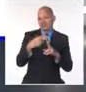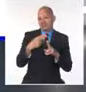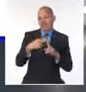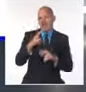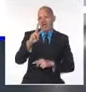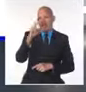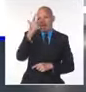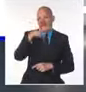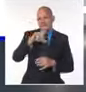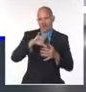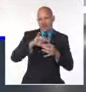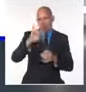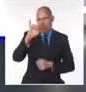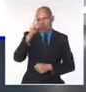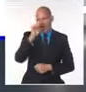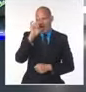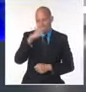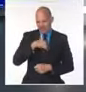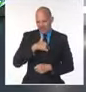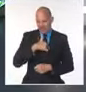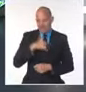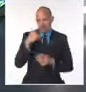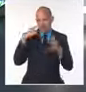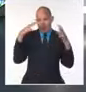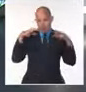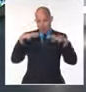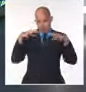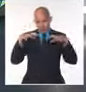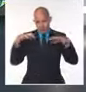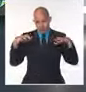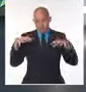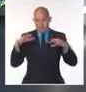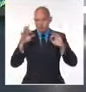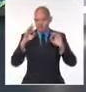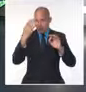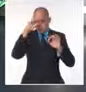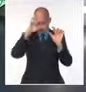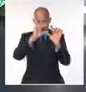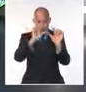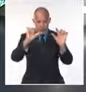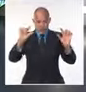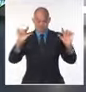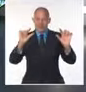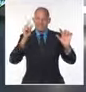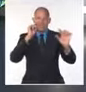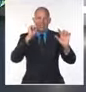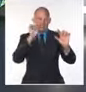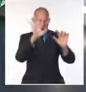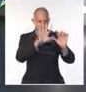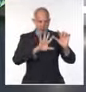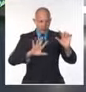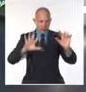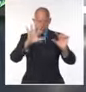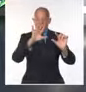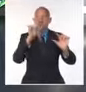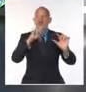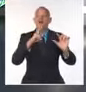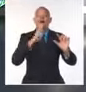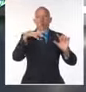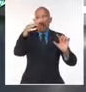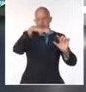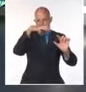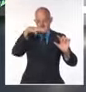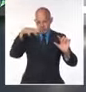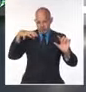nuestro país y al este de este sistema pues se ha reportado esta inestabilidad debido también al fuerte calentamiento del